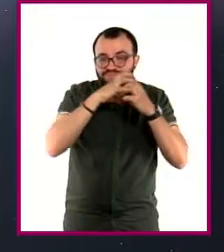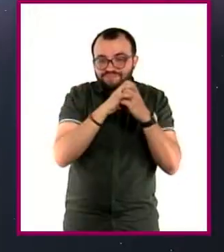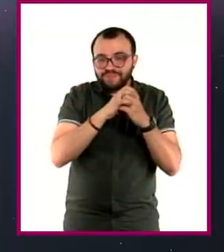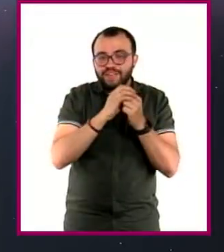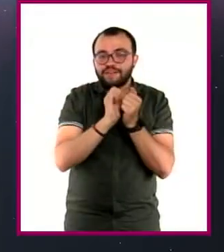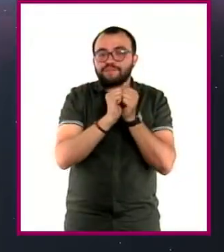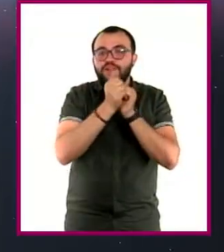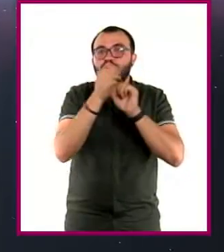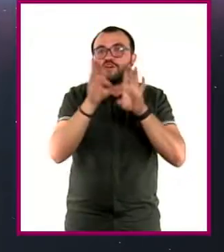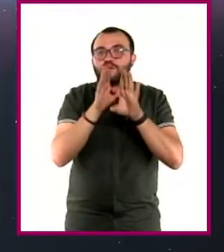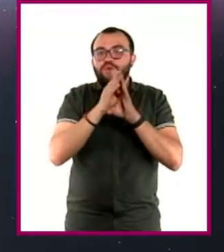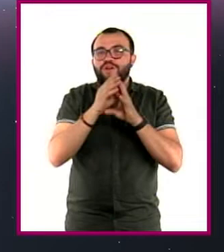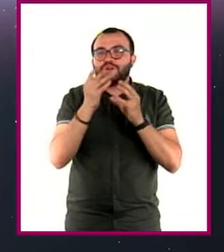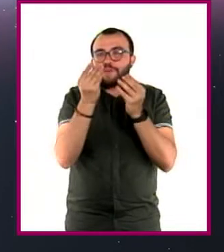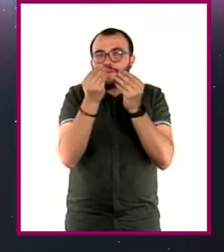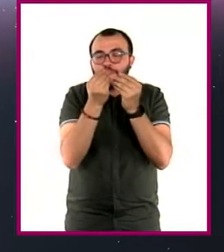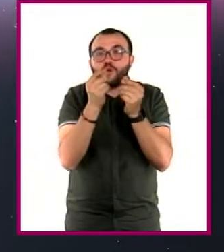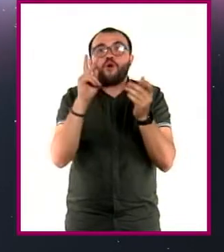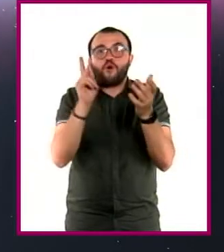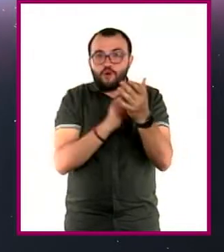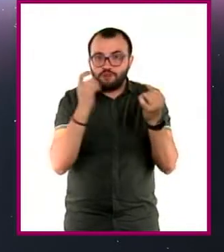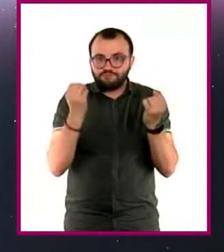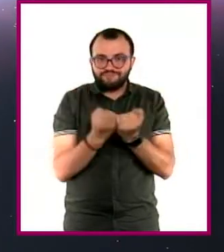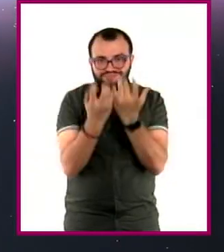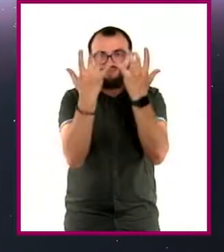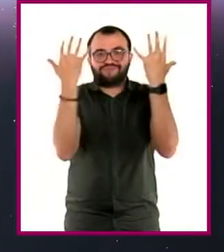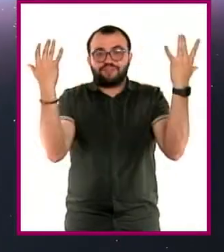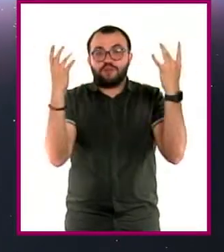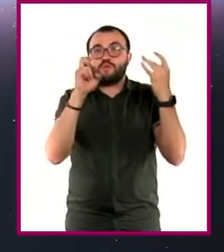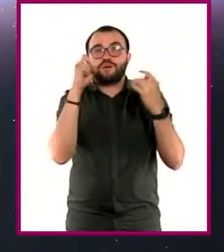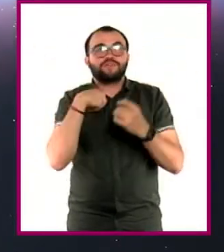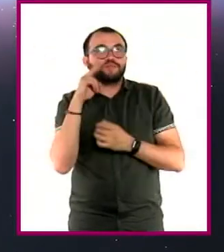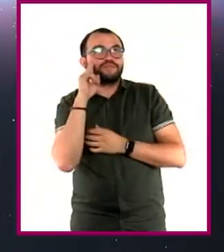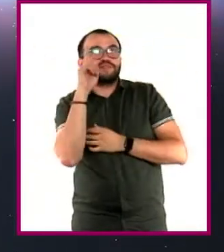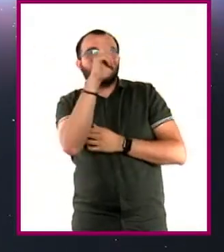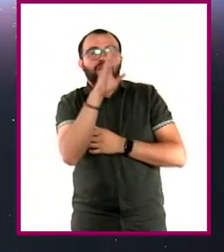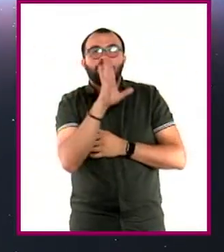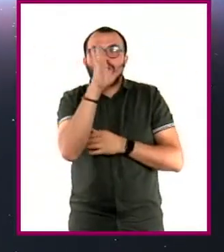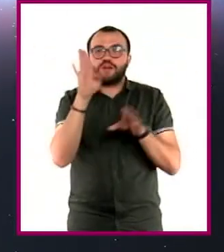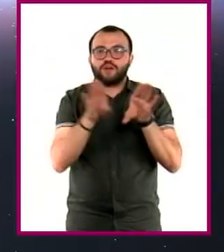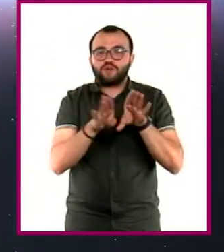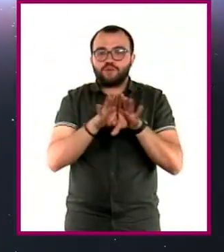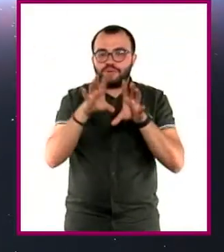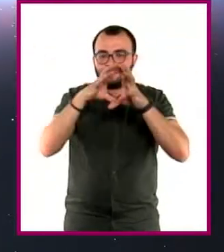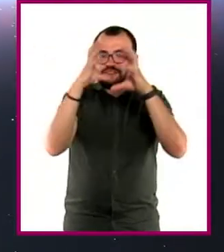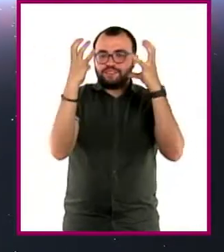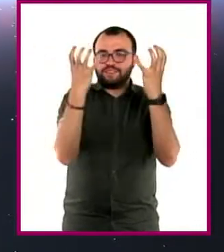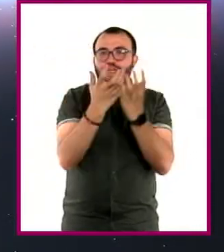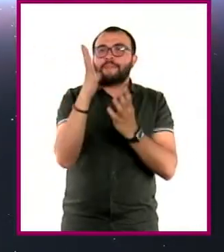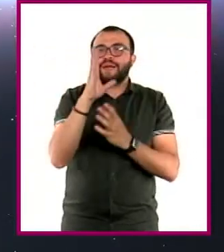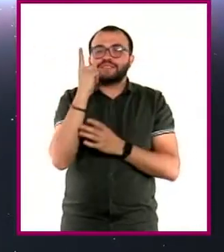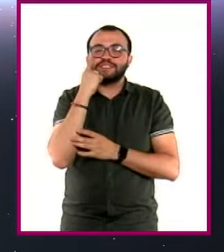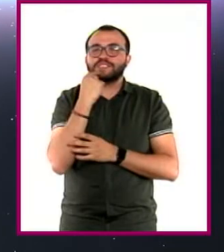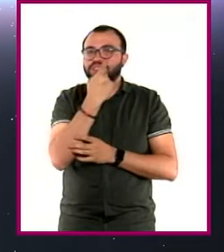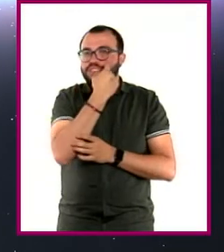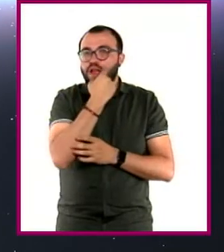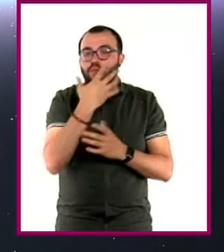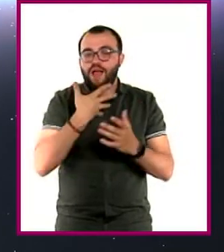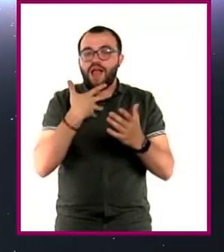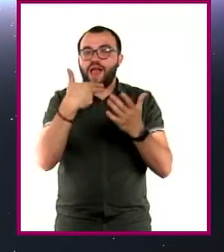vuelvan a encender. Entonces lo que nosotros vamos a observar es que se va a formar como una especie de capa de cebollas en el interior de la